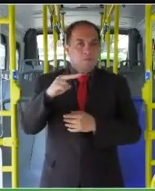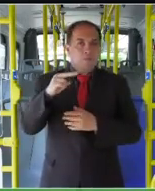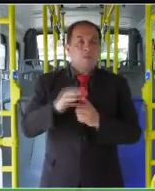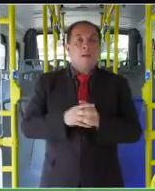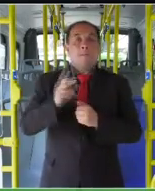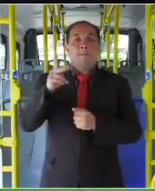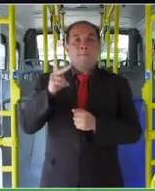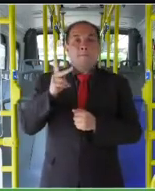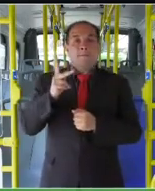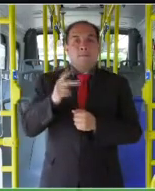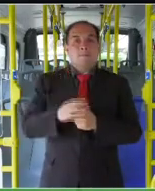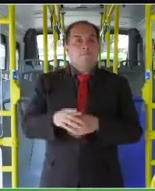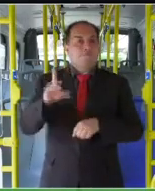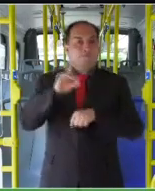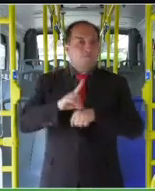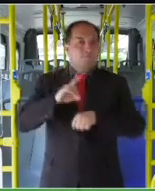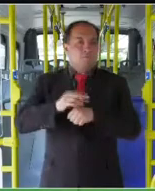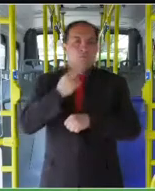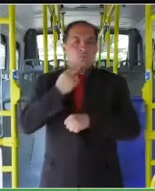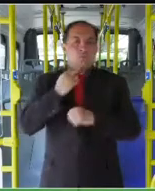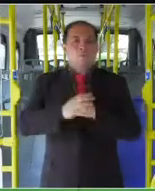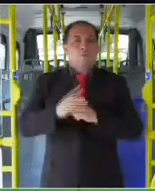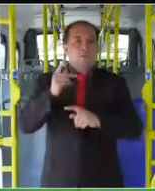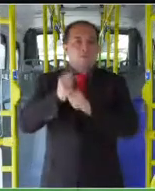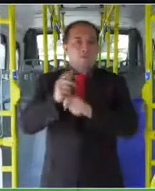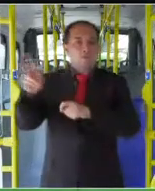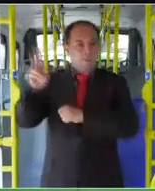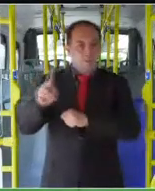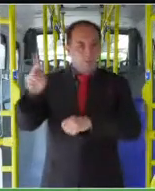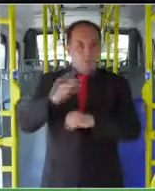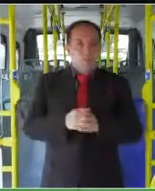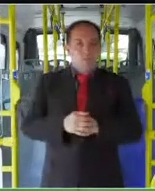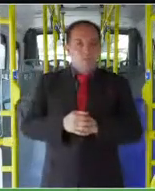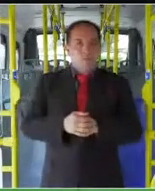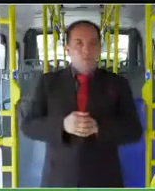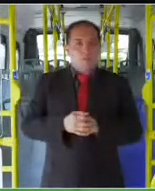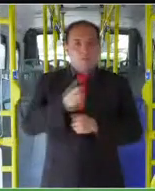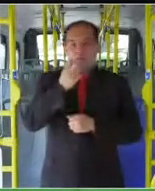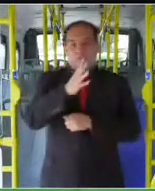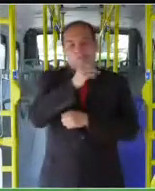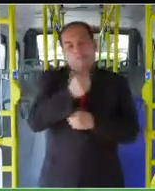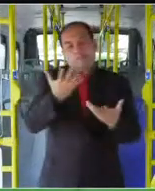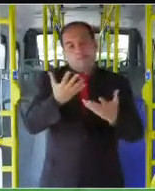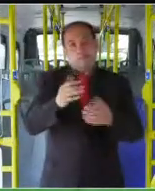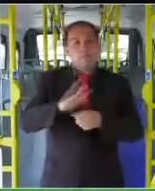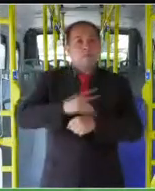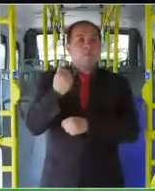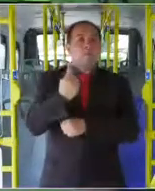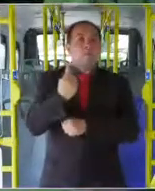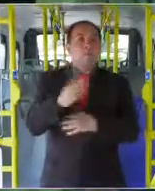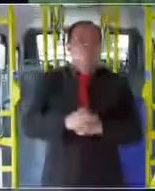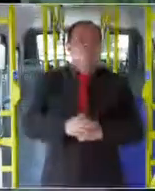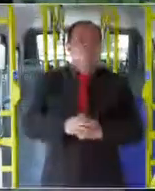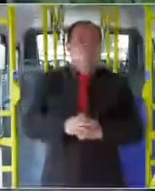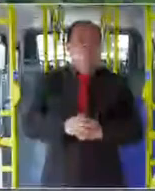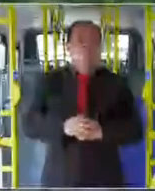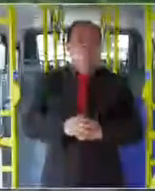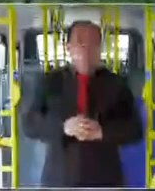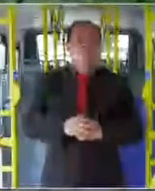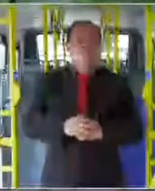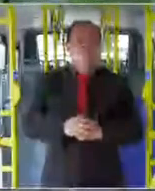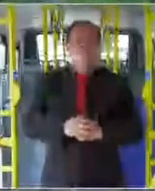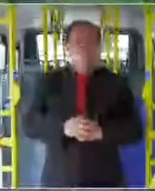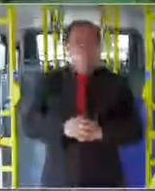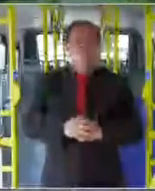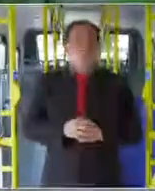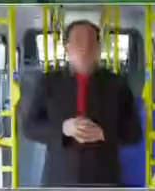viajes, pero que en su cotidianidad use el transporte público. Y eso no se ha podido hacer pues porque en realidad no se